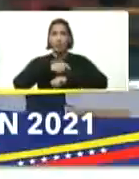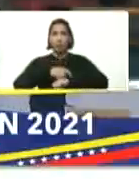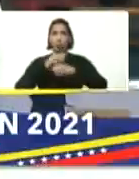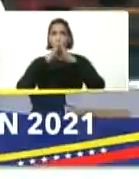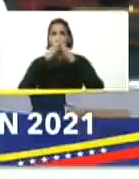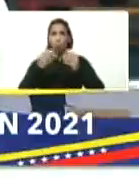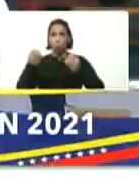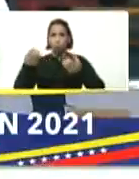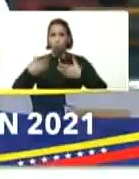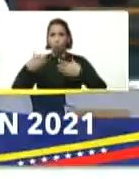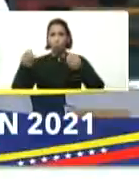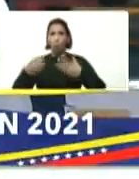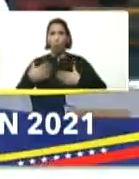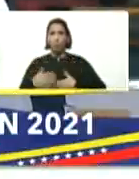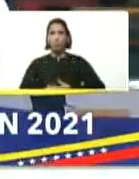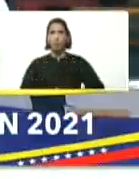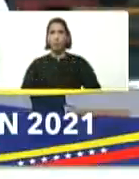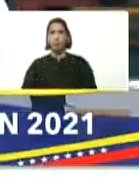me mandaba.